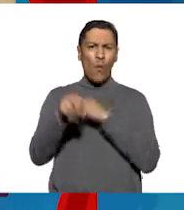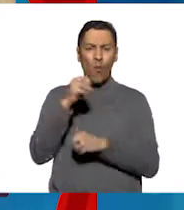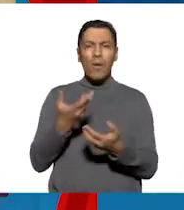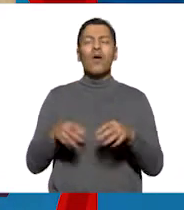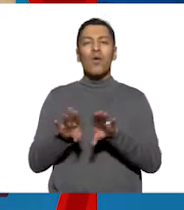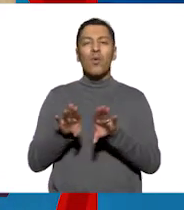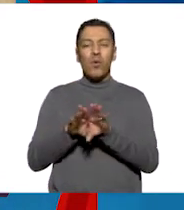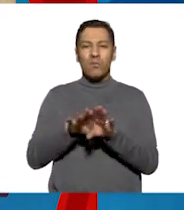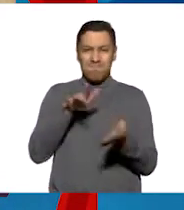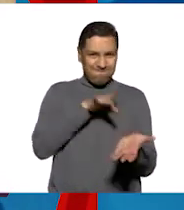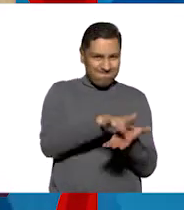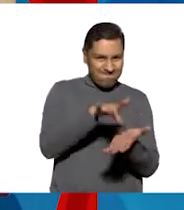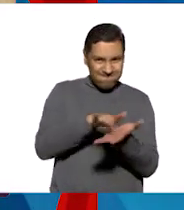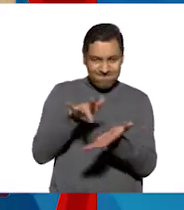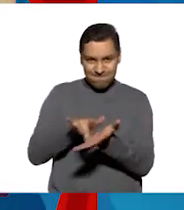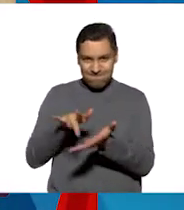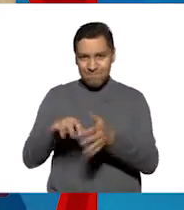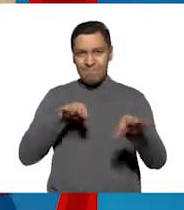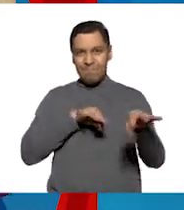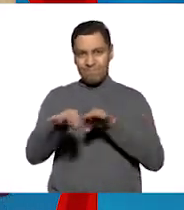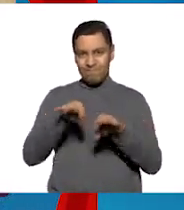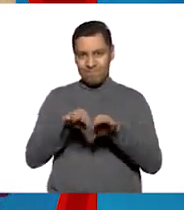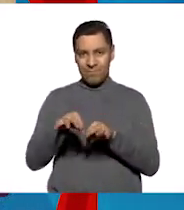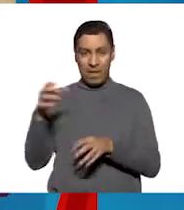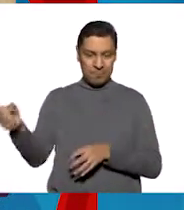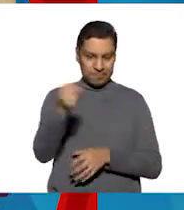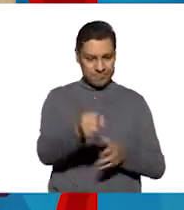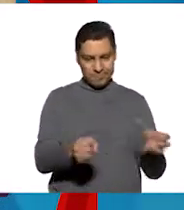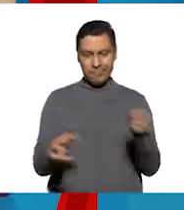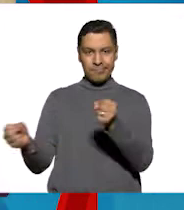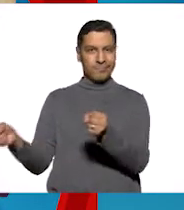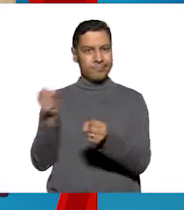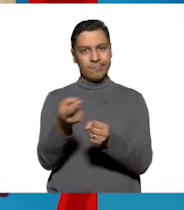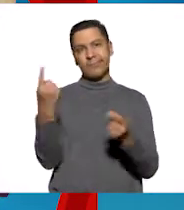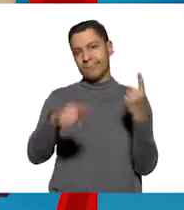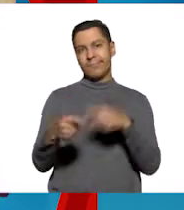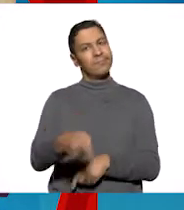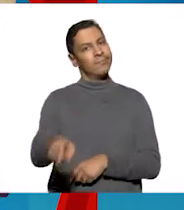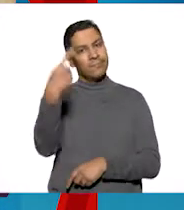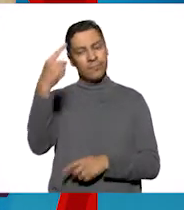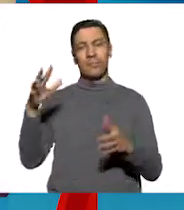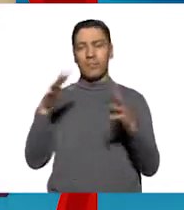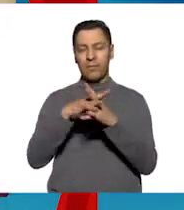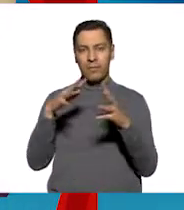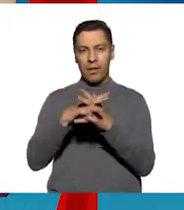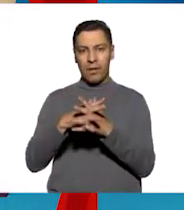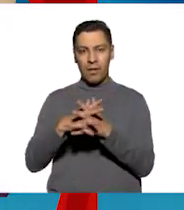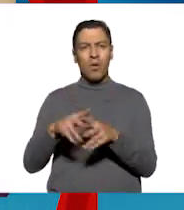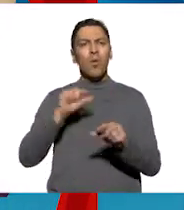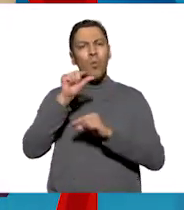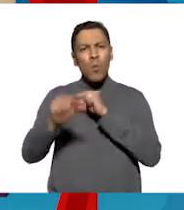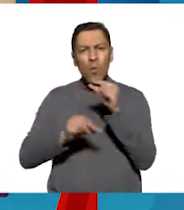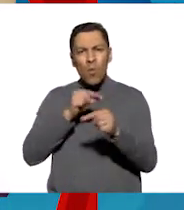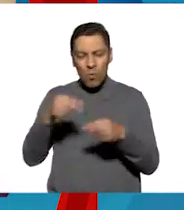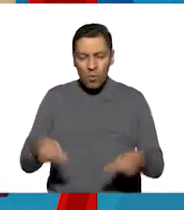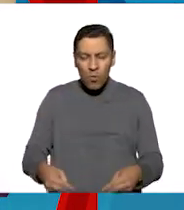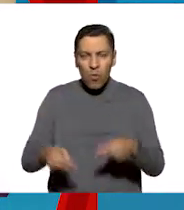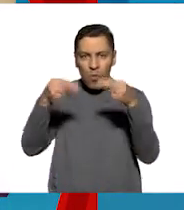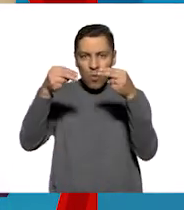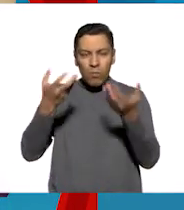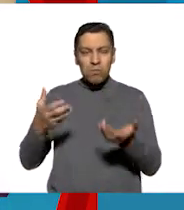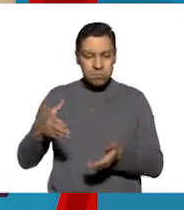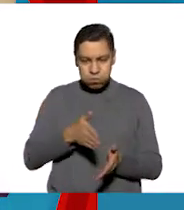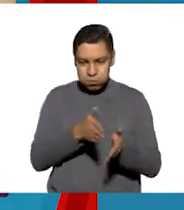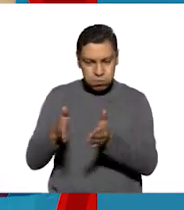y aportar hombres para la guerra. Así, los mexicas pudieron consolidar rutas comerciales, obtener materias